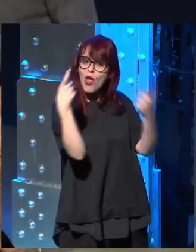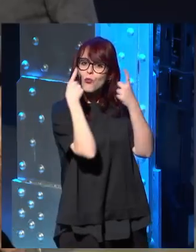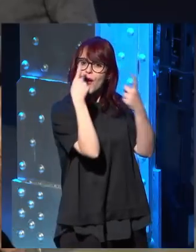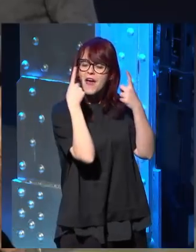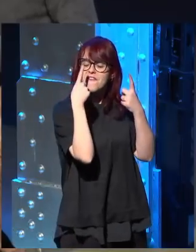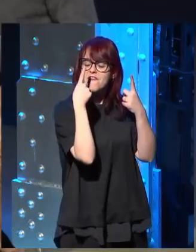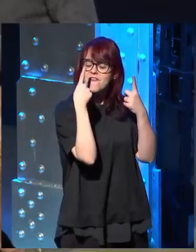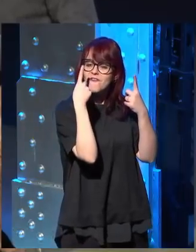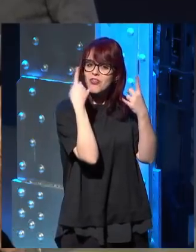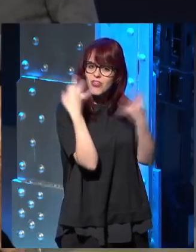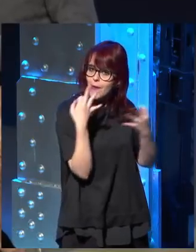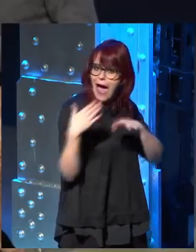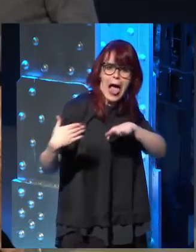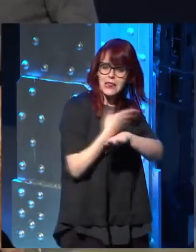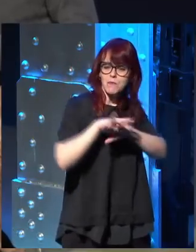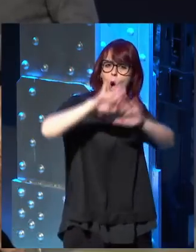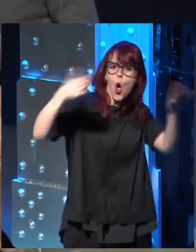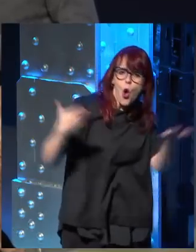verdadera, universal,